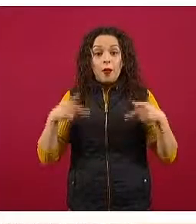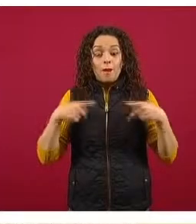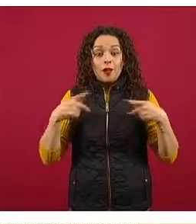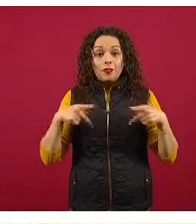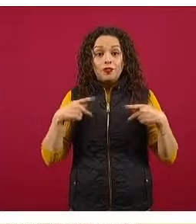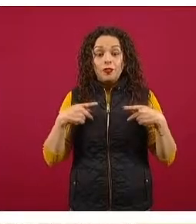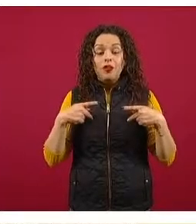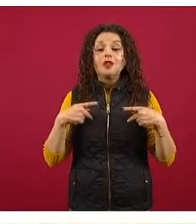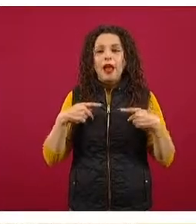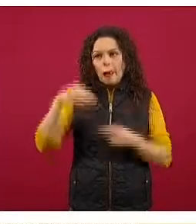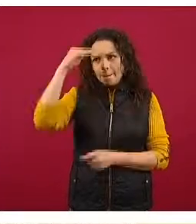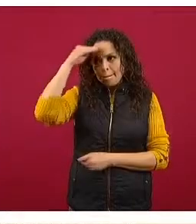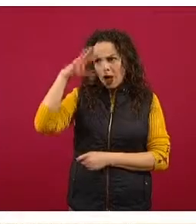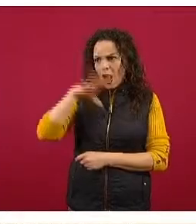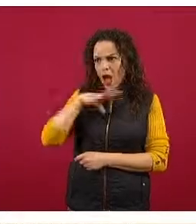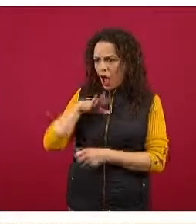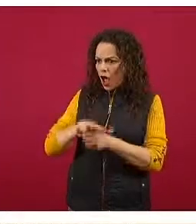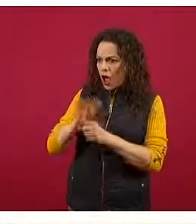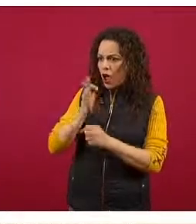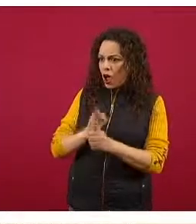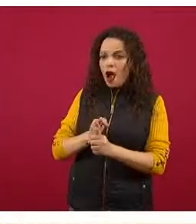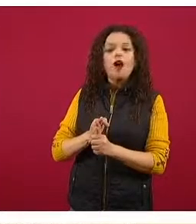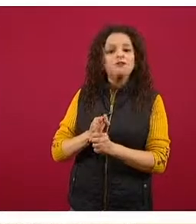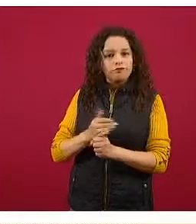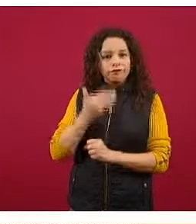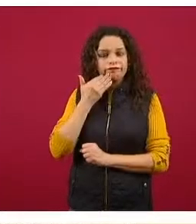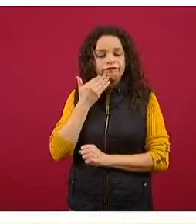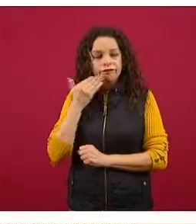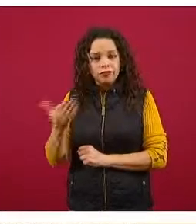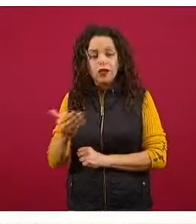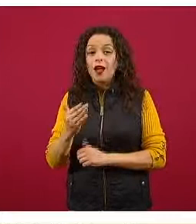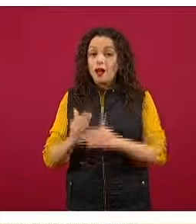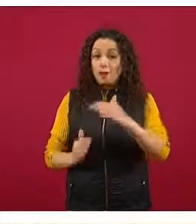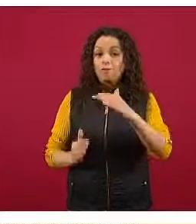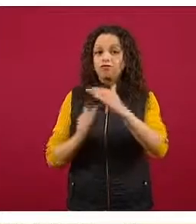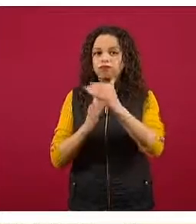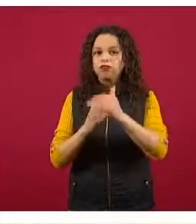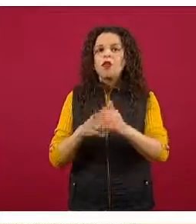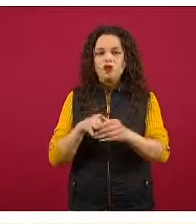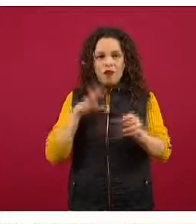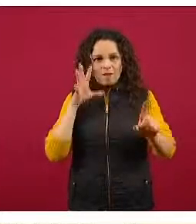tenía contemplado. Teníamos una meta de